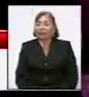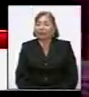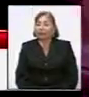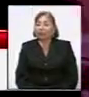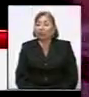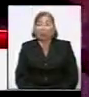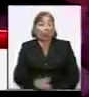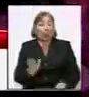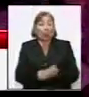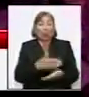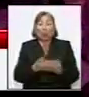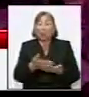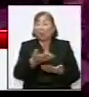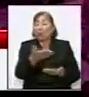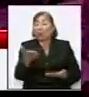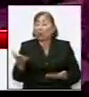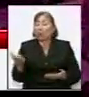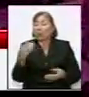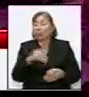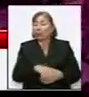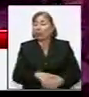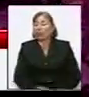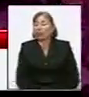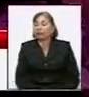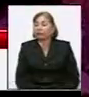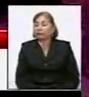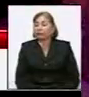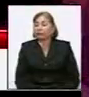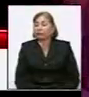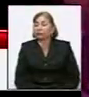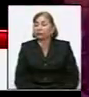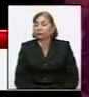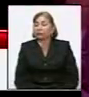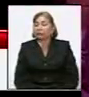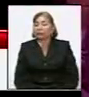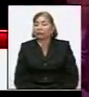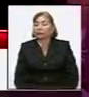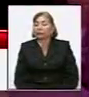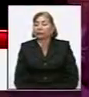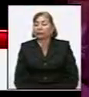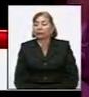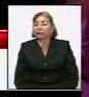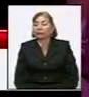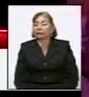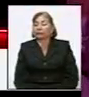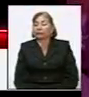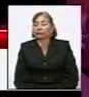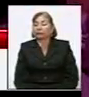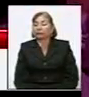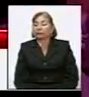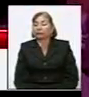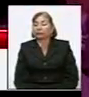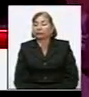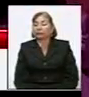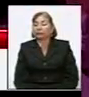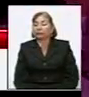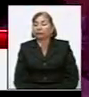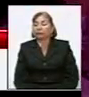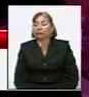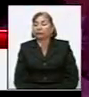no habiendo intervenciones pasamos al voto congresista del informe pero si está cerca